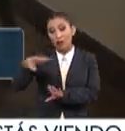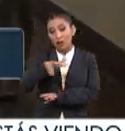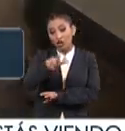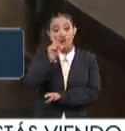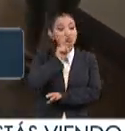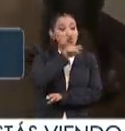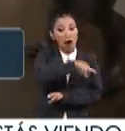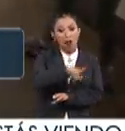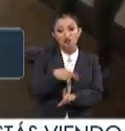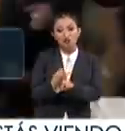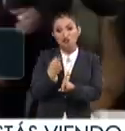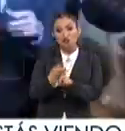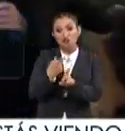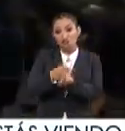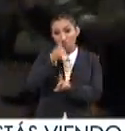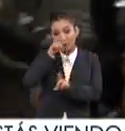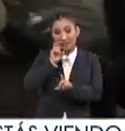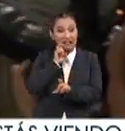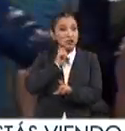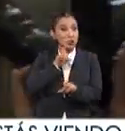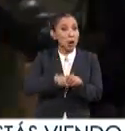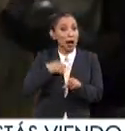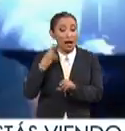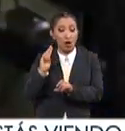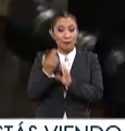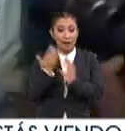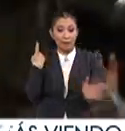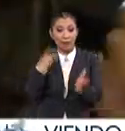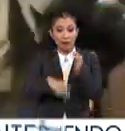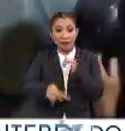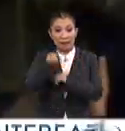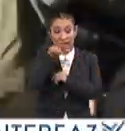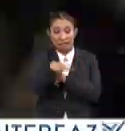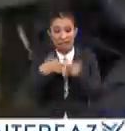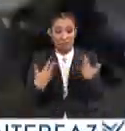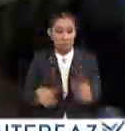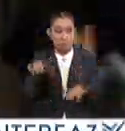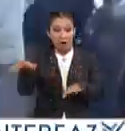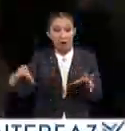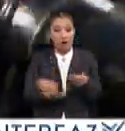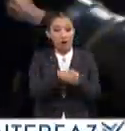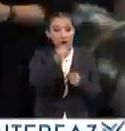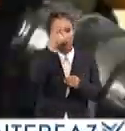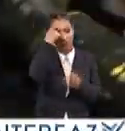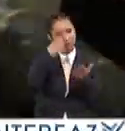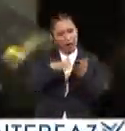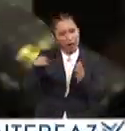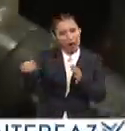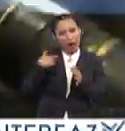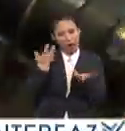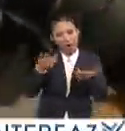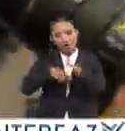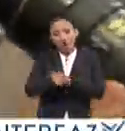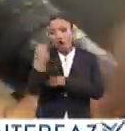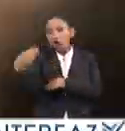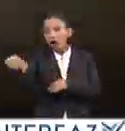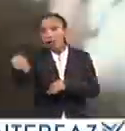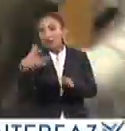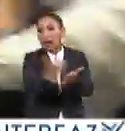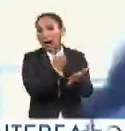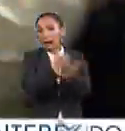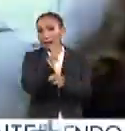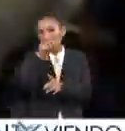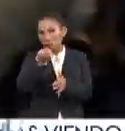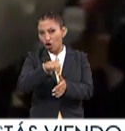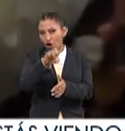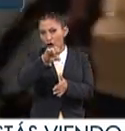18 mujeres de violación y agresiones sexuales en noviembre de 2017, junto con la sospecha de haber filtrado nombres de los ganadores